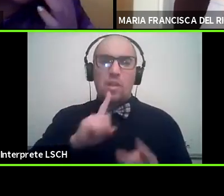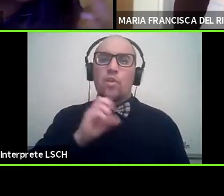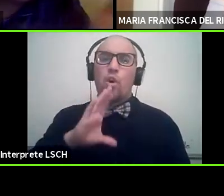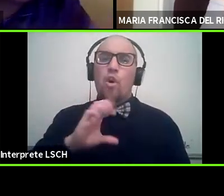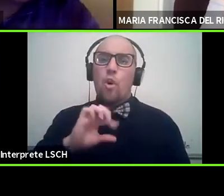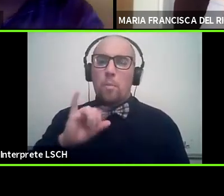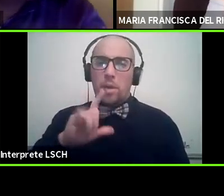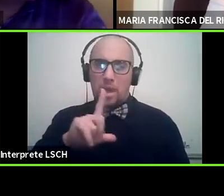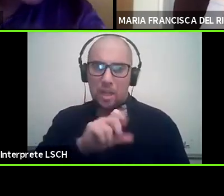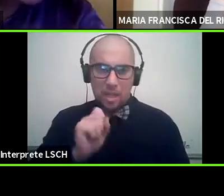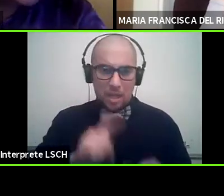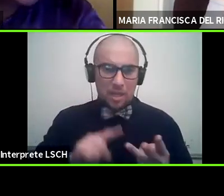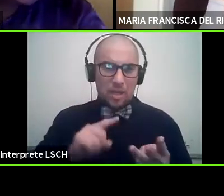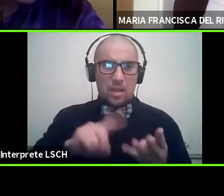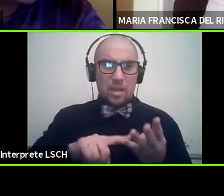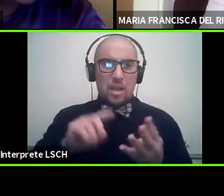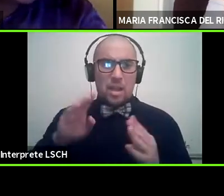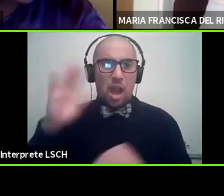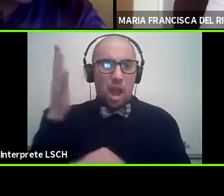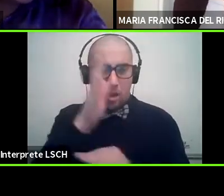Tocopilla, El Bosque,